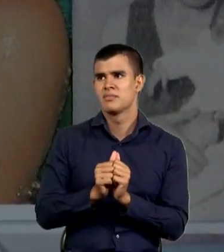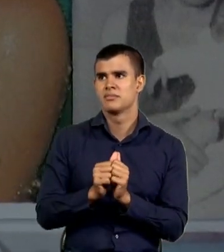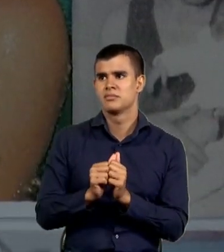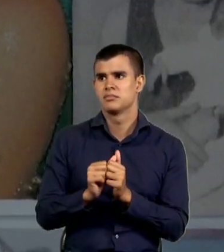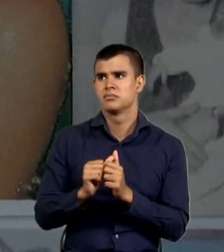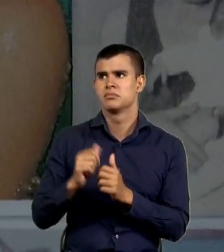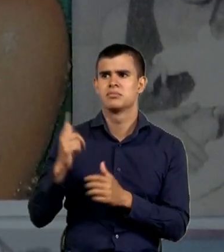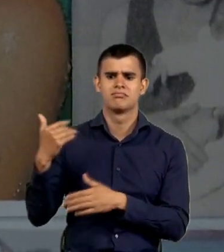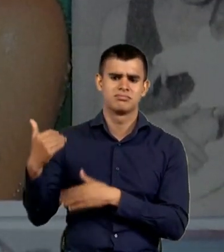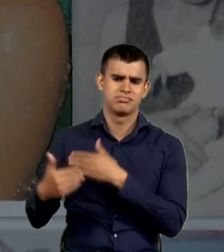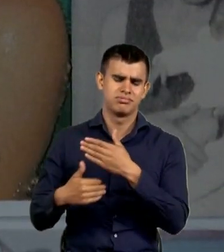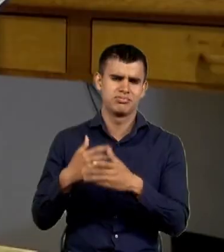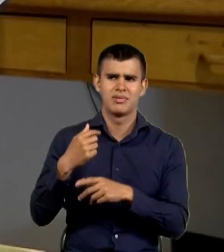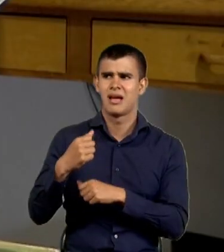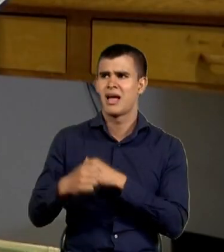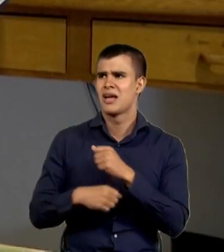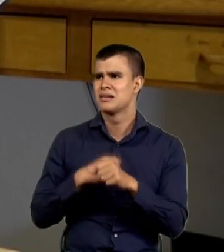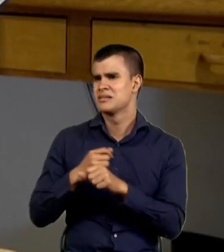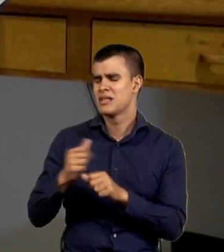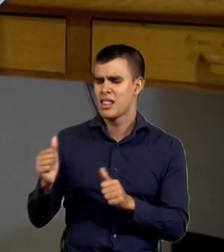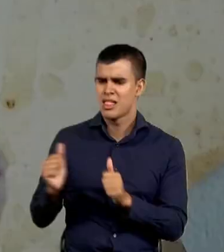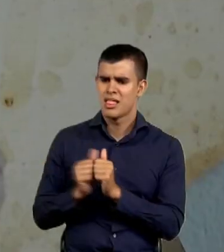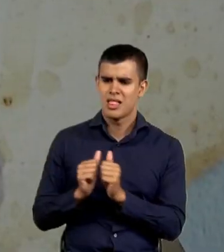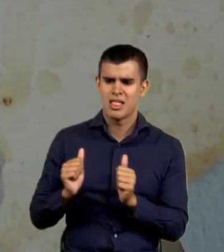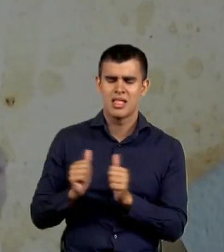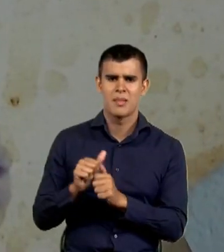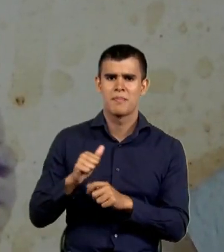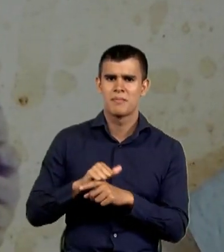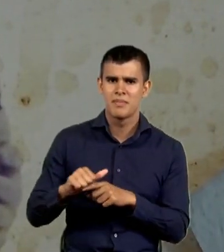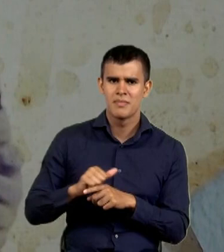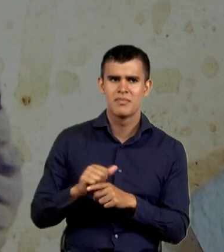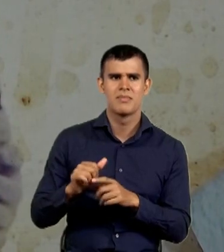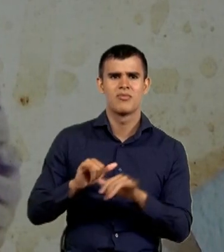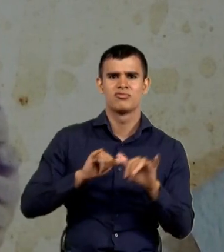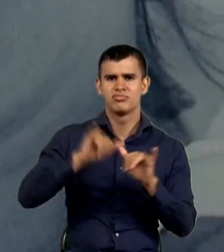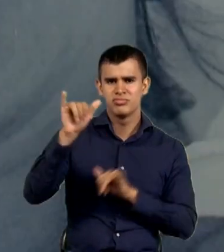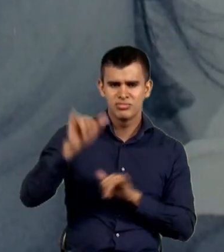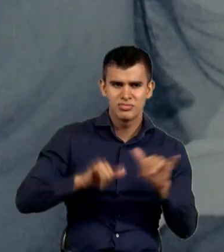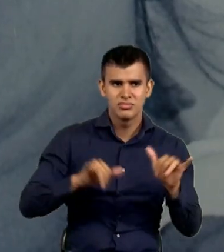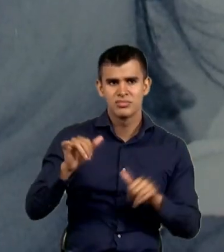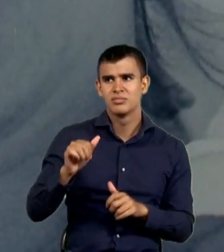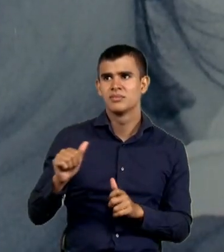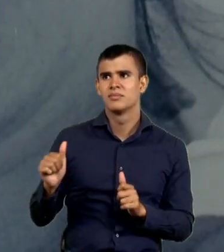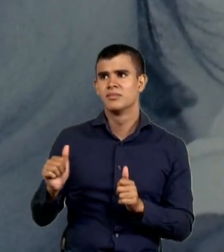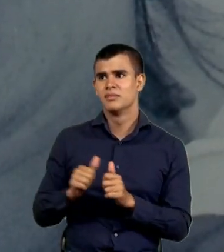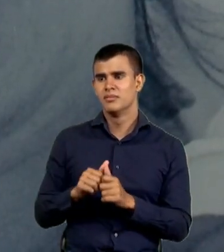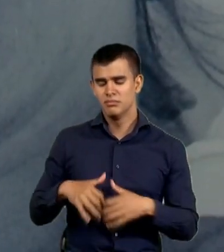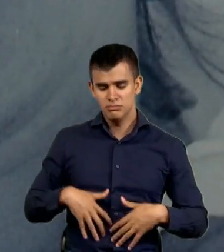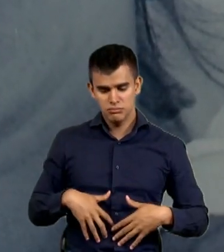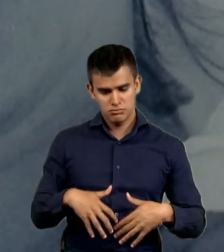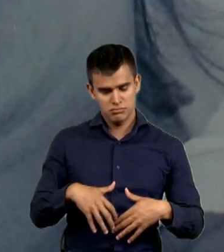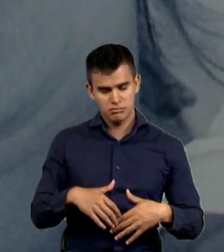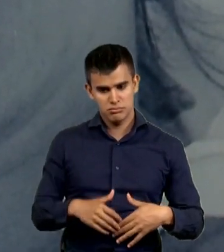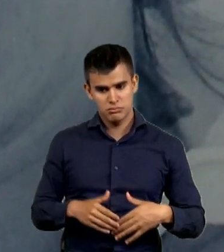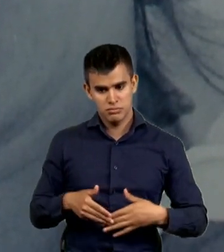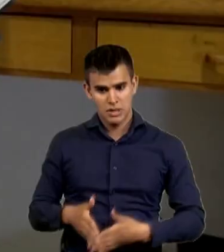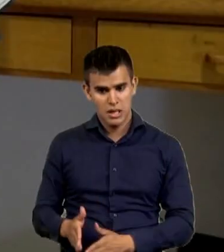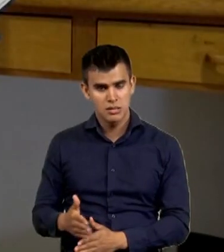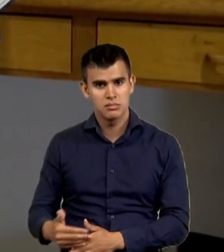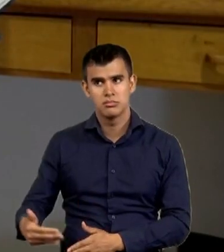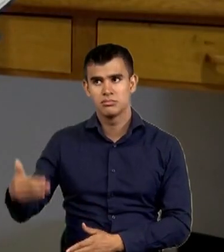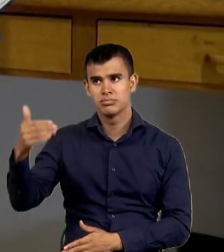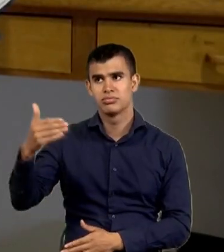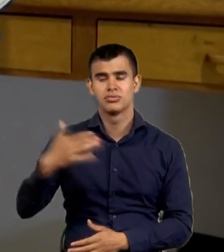ya son más grandes y ya no me quieren acompañar. Pero ellos pasaron muchas horas conmigo en ensayo, en concierto, en